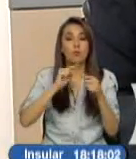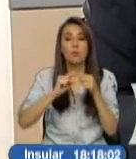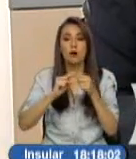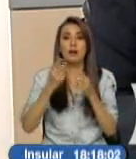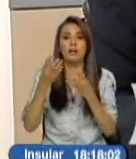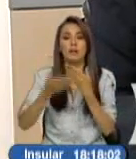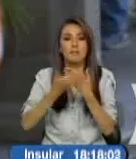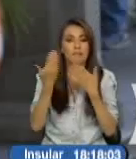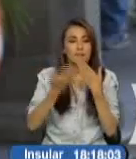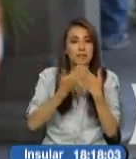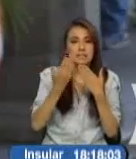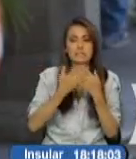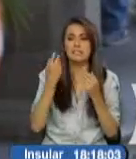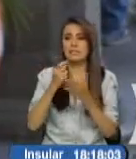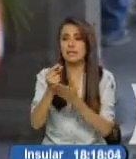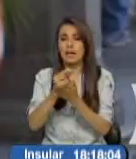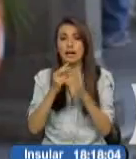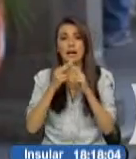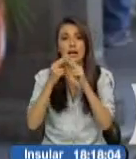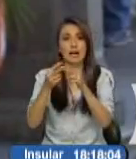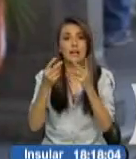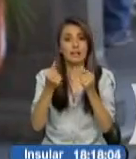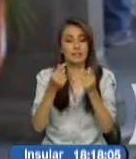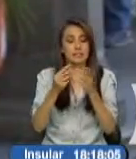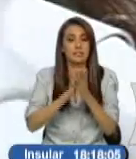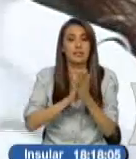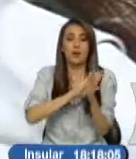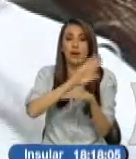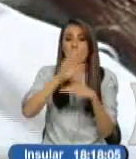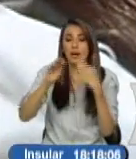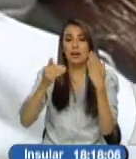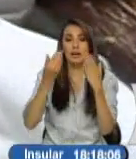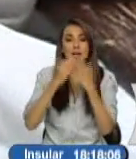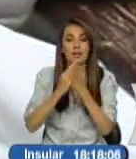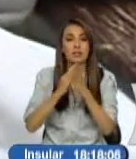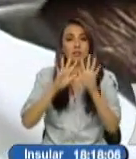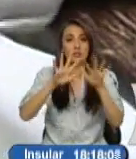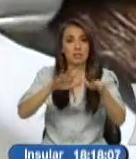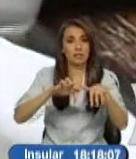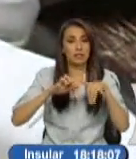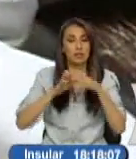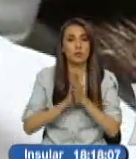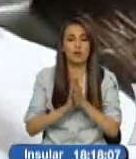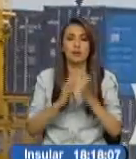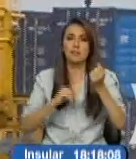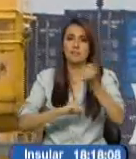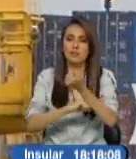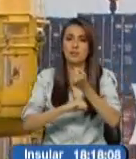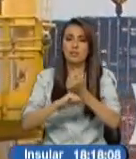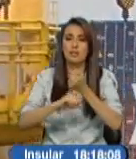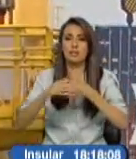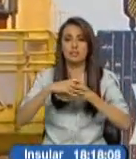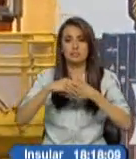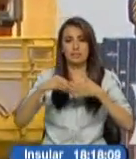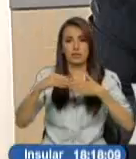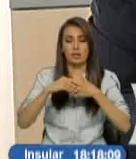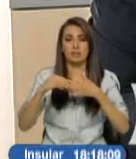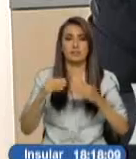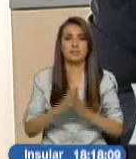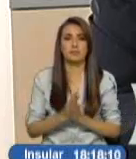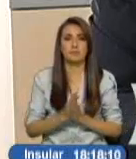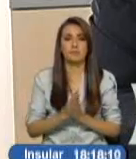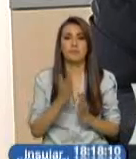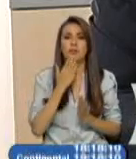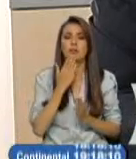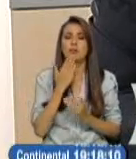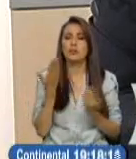al sector productivo. El ministro de la Torre, en conversatorio con los medios, reiteró que el propósito del gobierno es fortalecer la dolarización y dinamizar al sector productivo. ¿Cómo